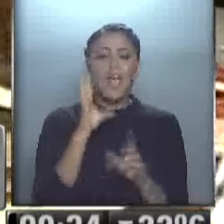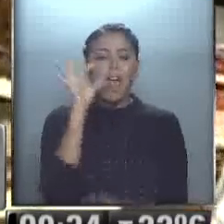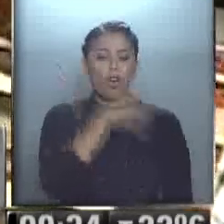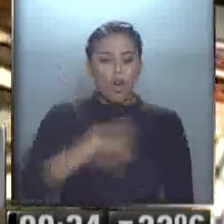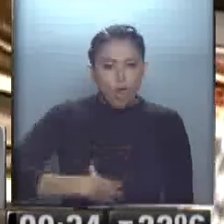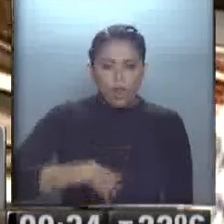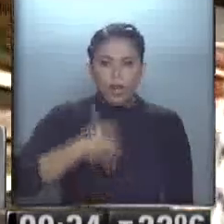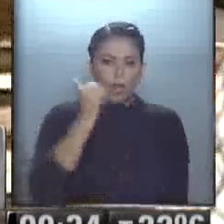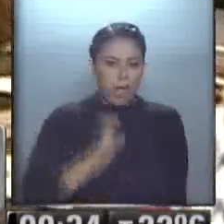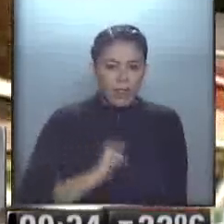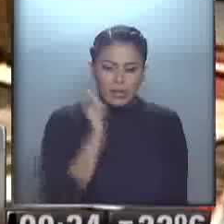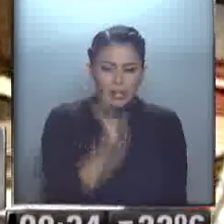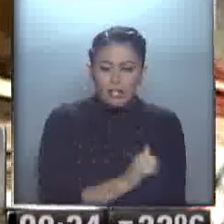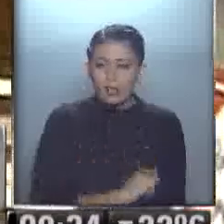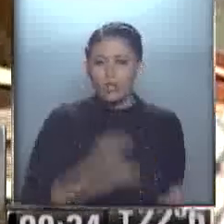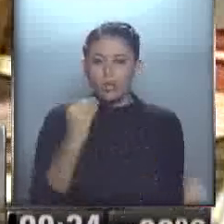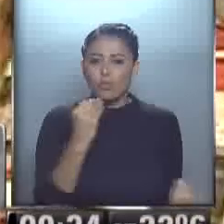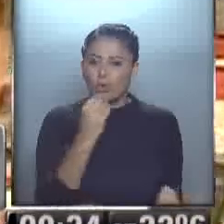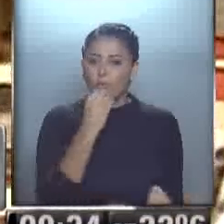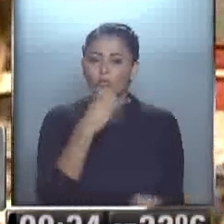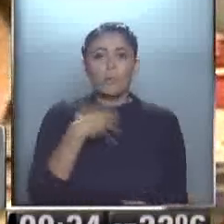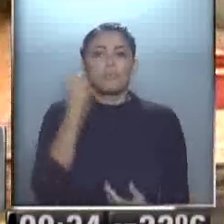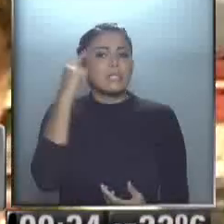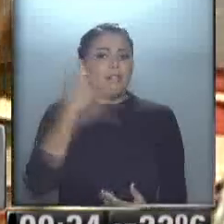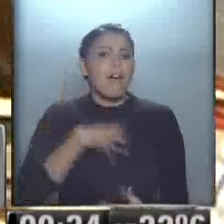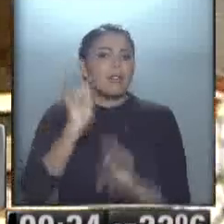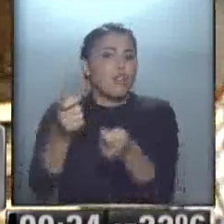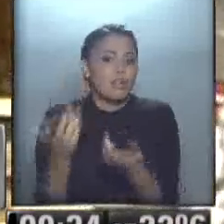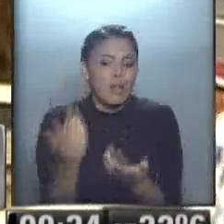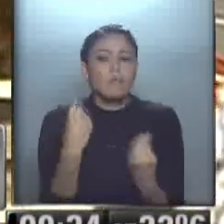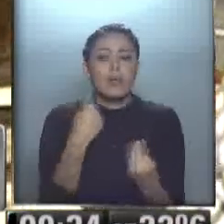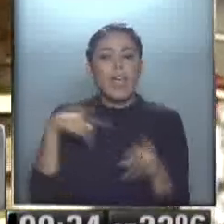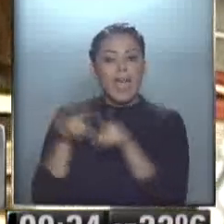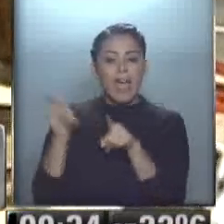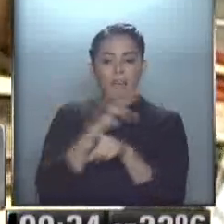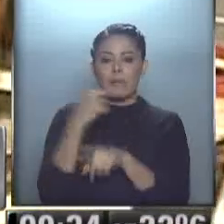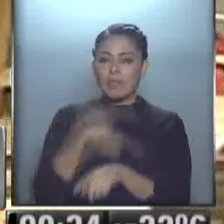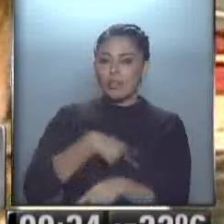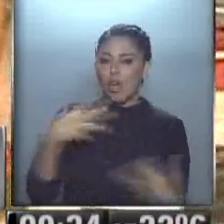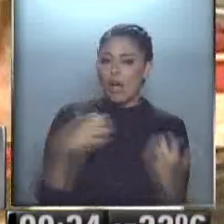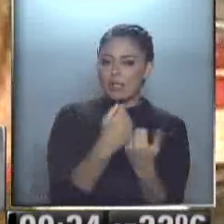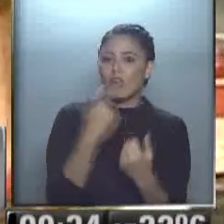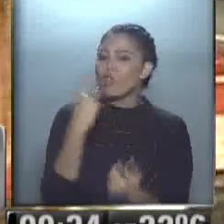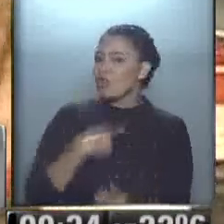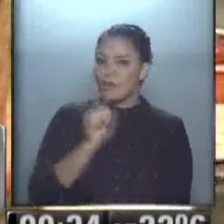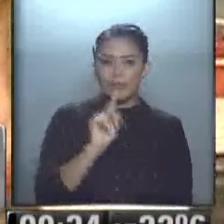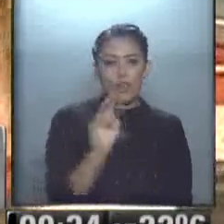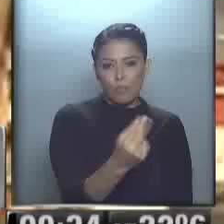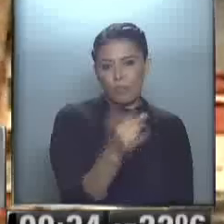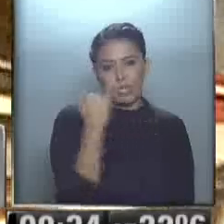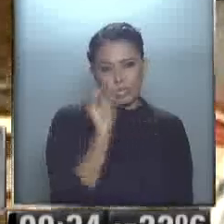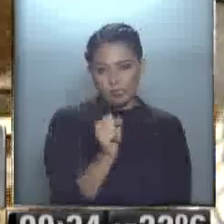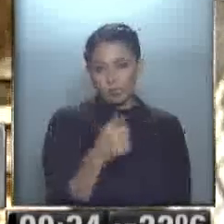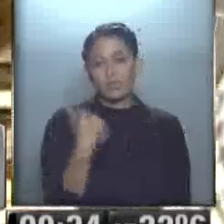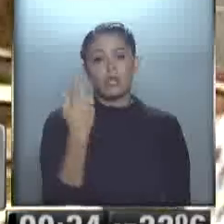órgano, pensaba en venir, en dárselo, no sé qué pensaba, pero porque mi hermana me dijo que había tenido un accidente, no que estaba muerto. Y